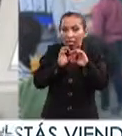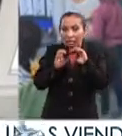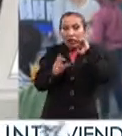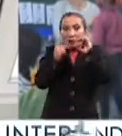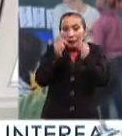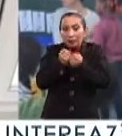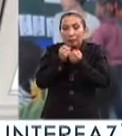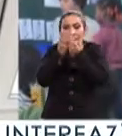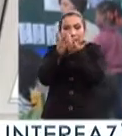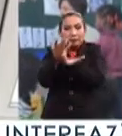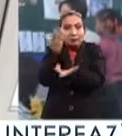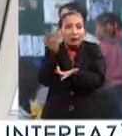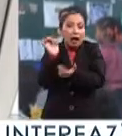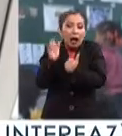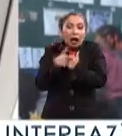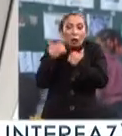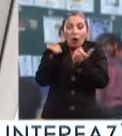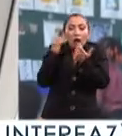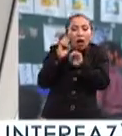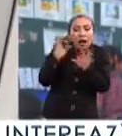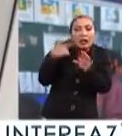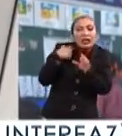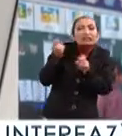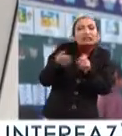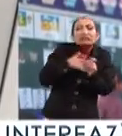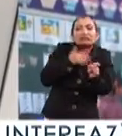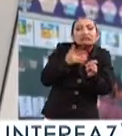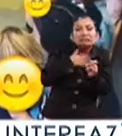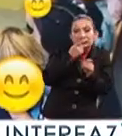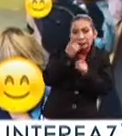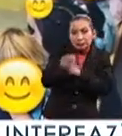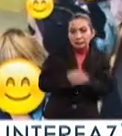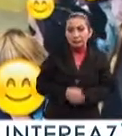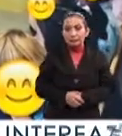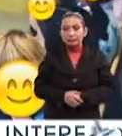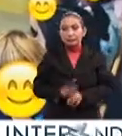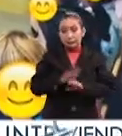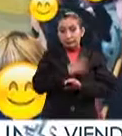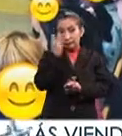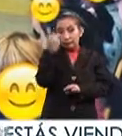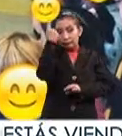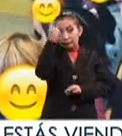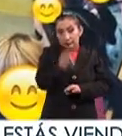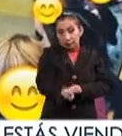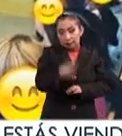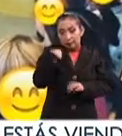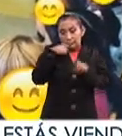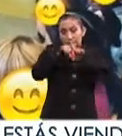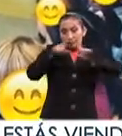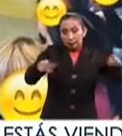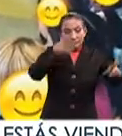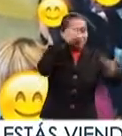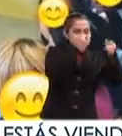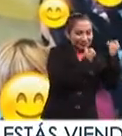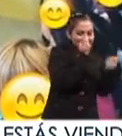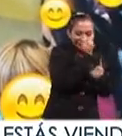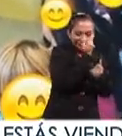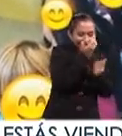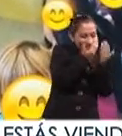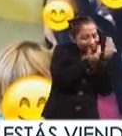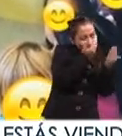poder expresarnos y darnos a entender y entender todo lo que nos estaban diciendo. Porque realmente es muy diferente aprender un